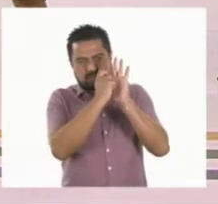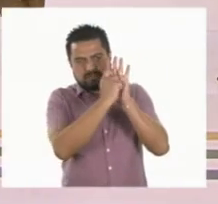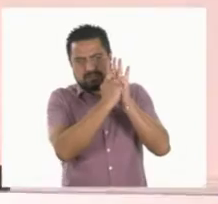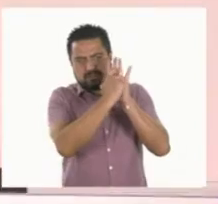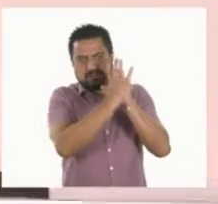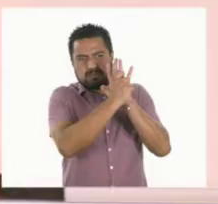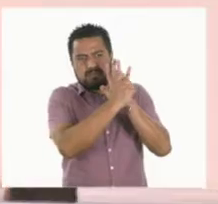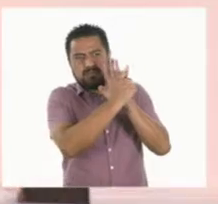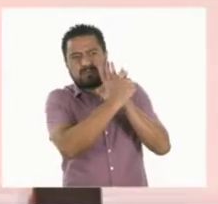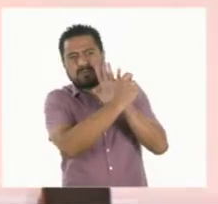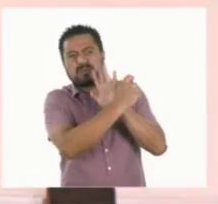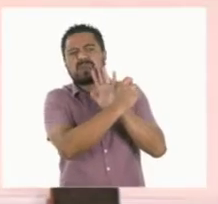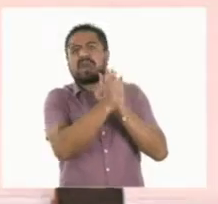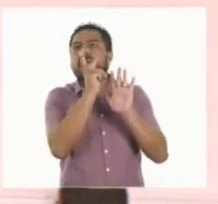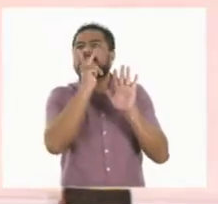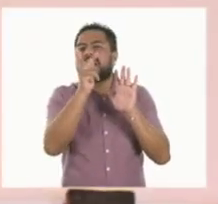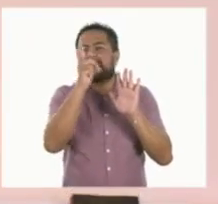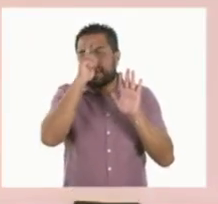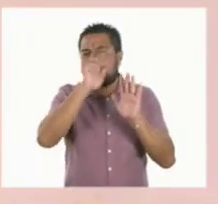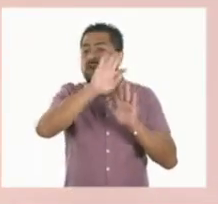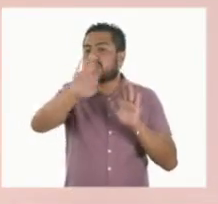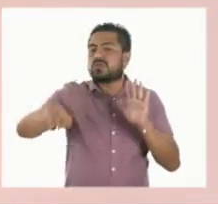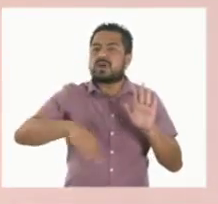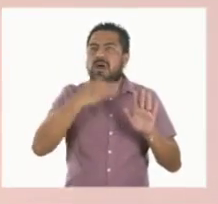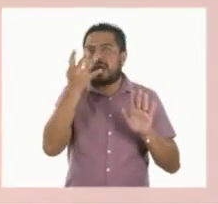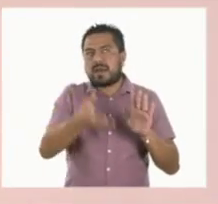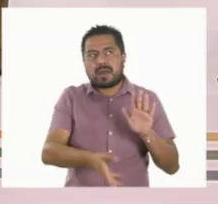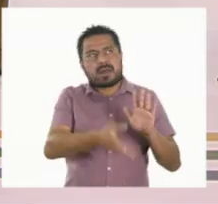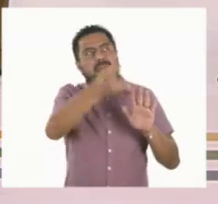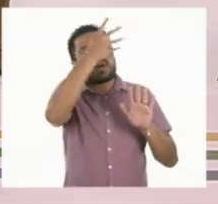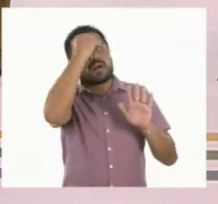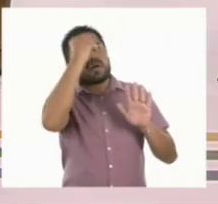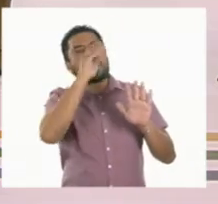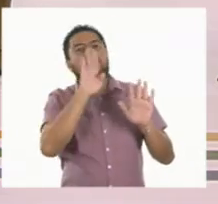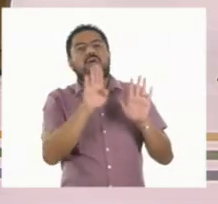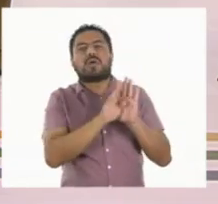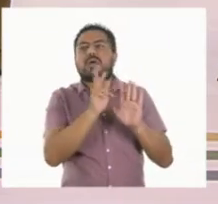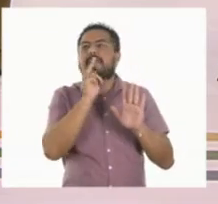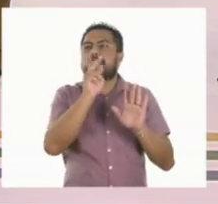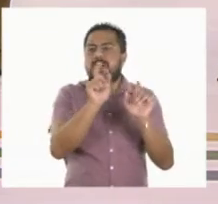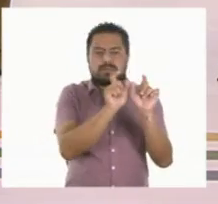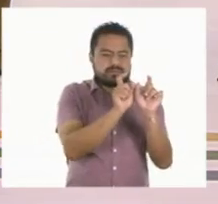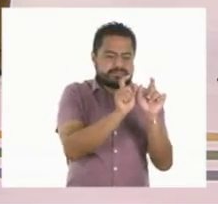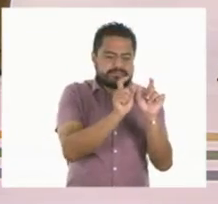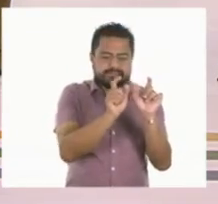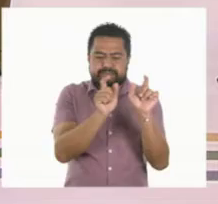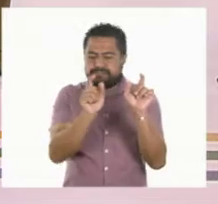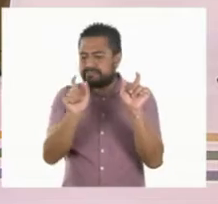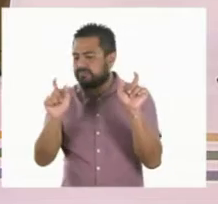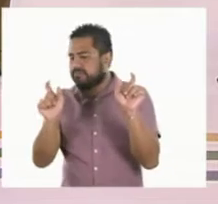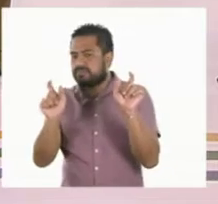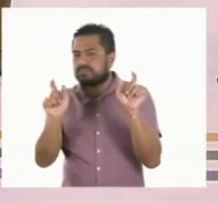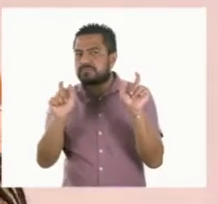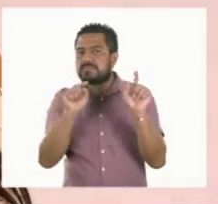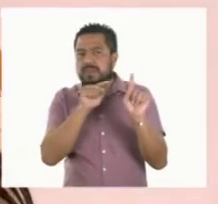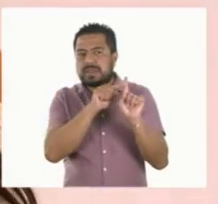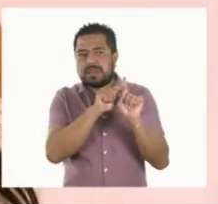todos vayamos aprendiendo cómo se escriben las palabras.